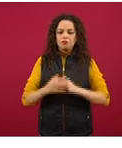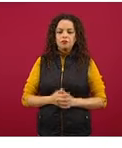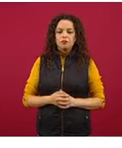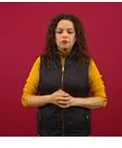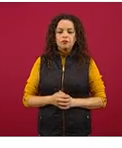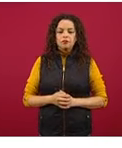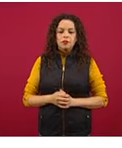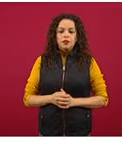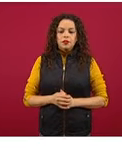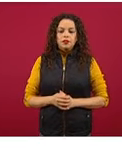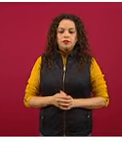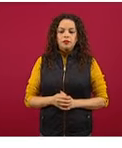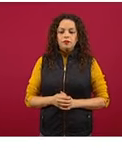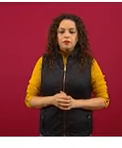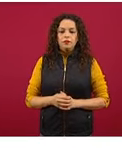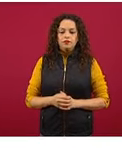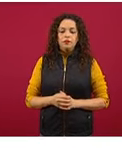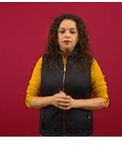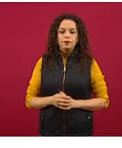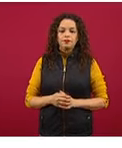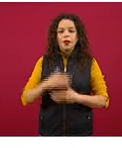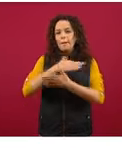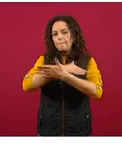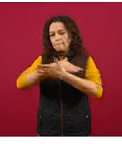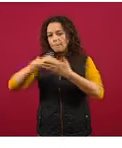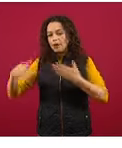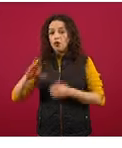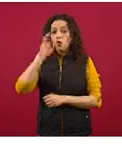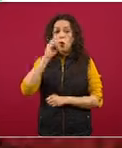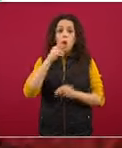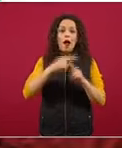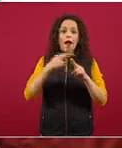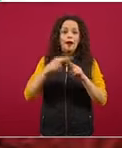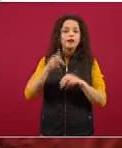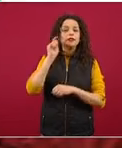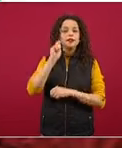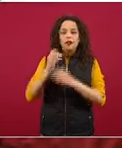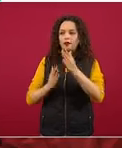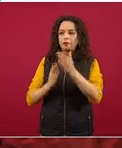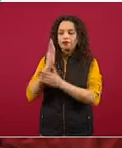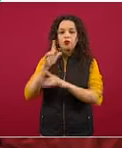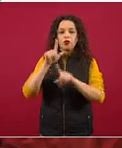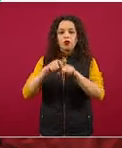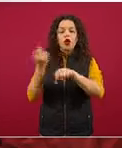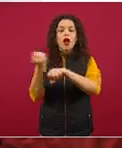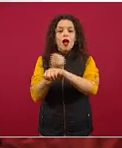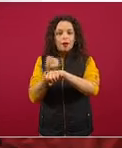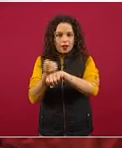más en medio o llegando al nivel amarillo del riesgo.